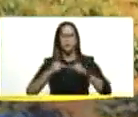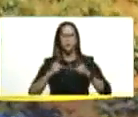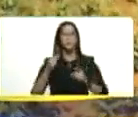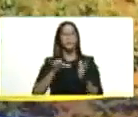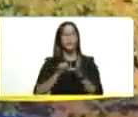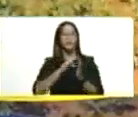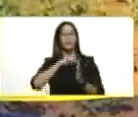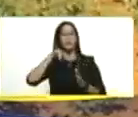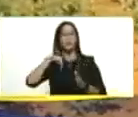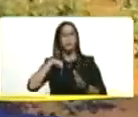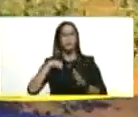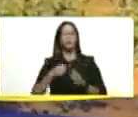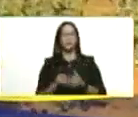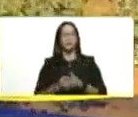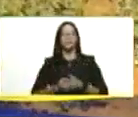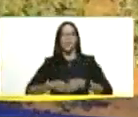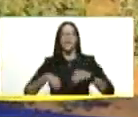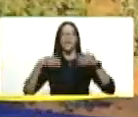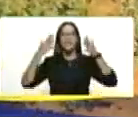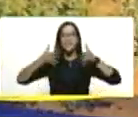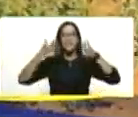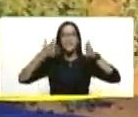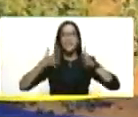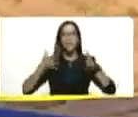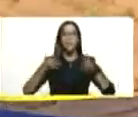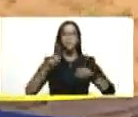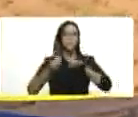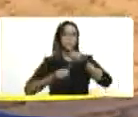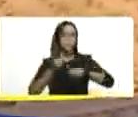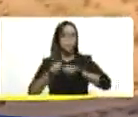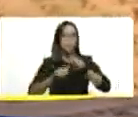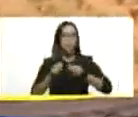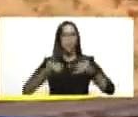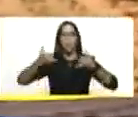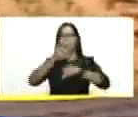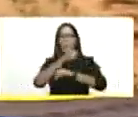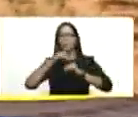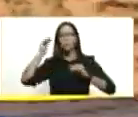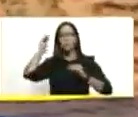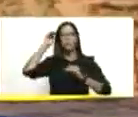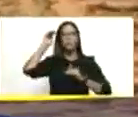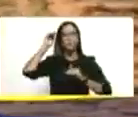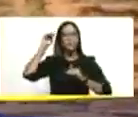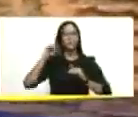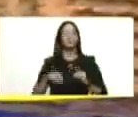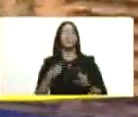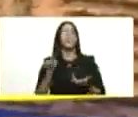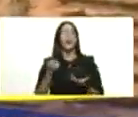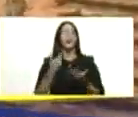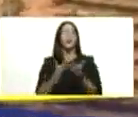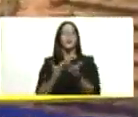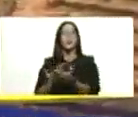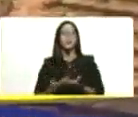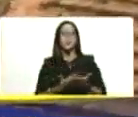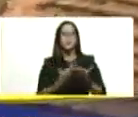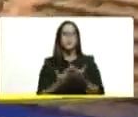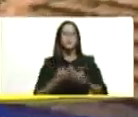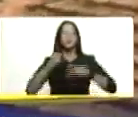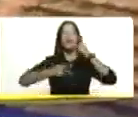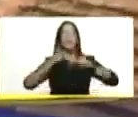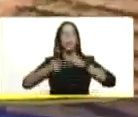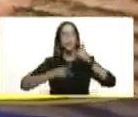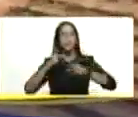nosotros enseñemos y formemos con otro horizonte, un horizonte para proporcionar una